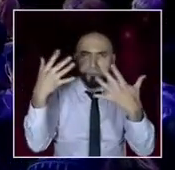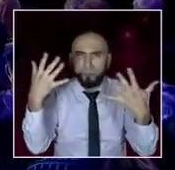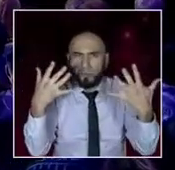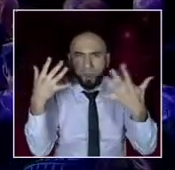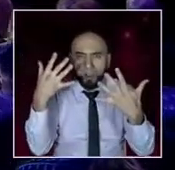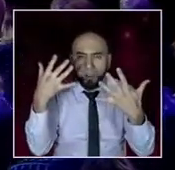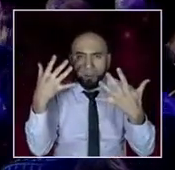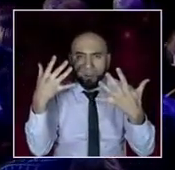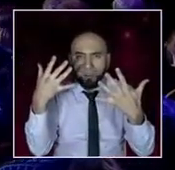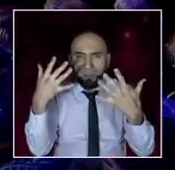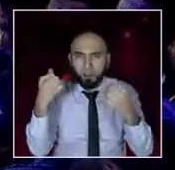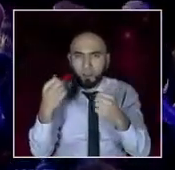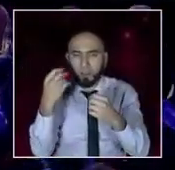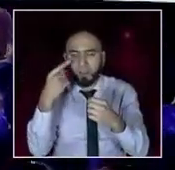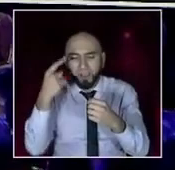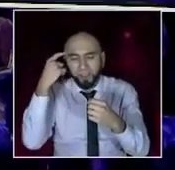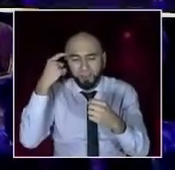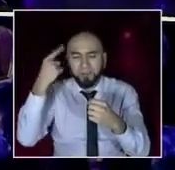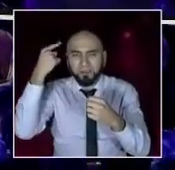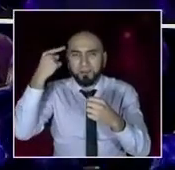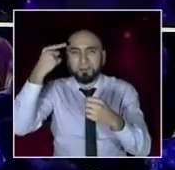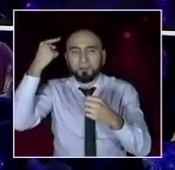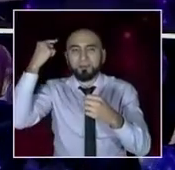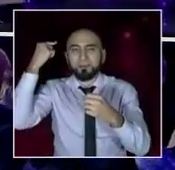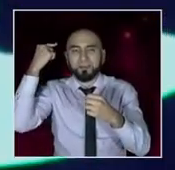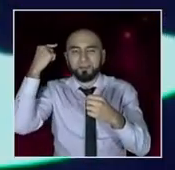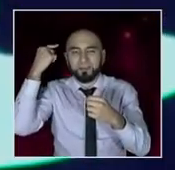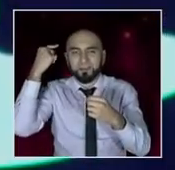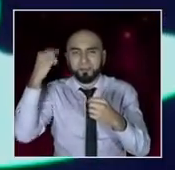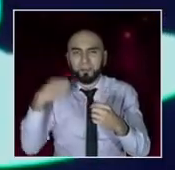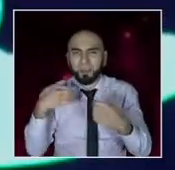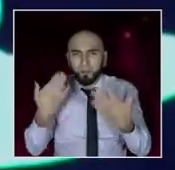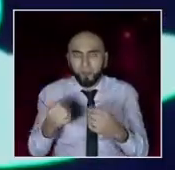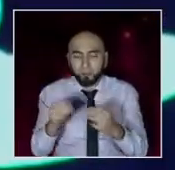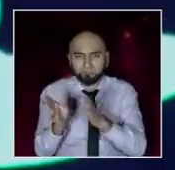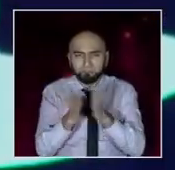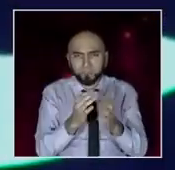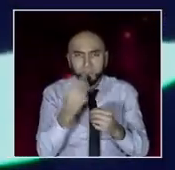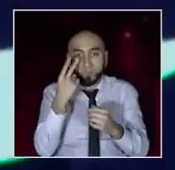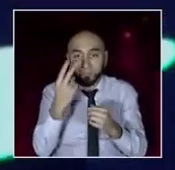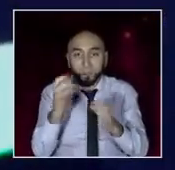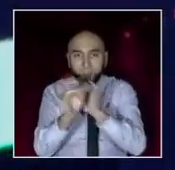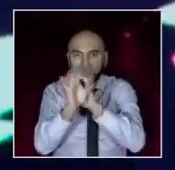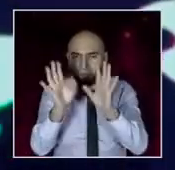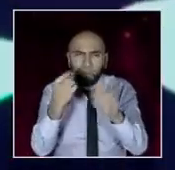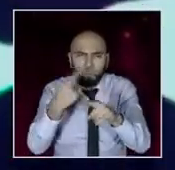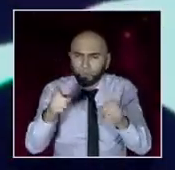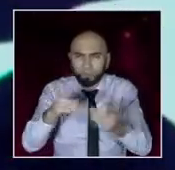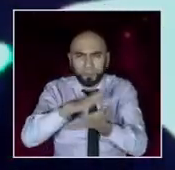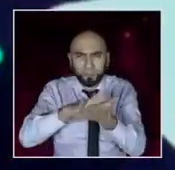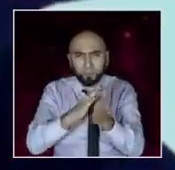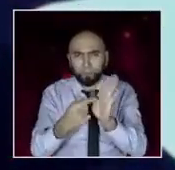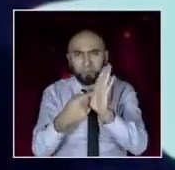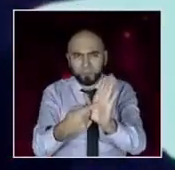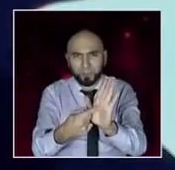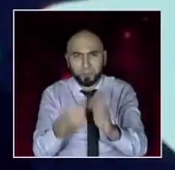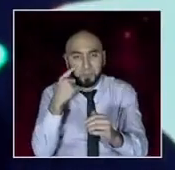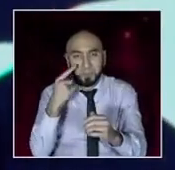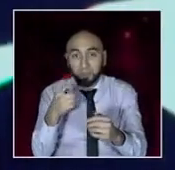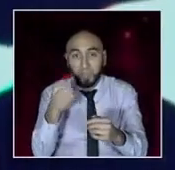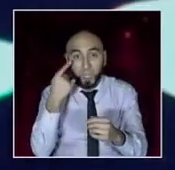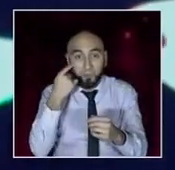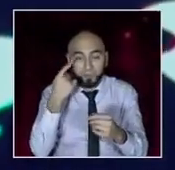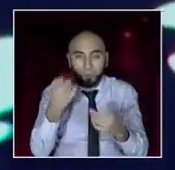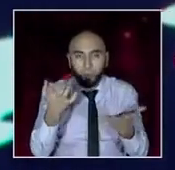cosas. Y vamos a ver B como más claro, porque está en sombra. Este otro ejemplo que muestra qué tan rápido el cerebro